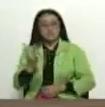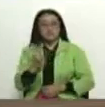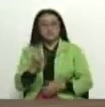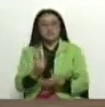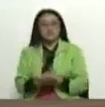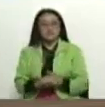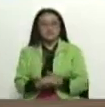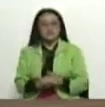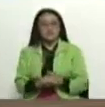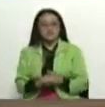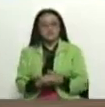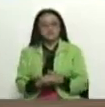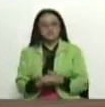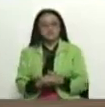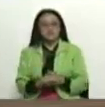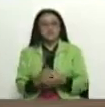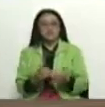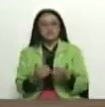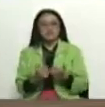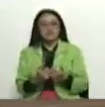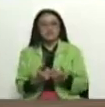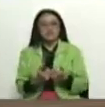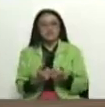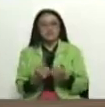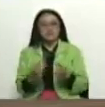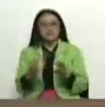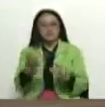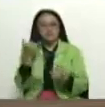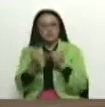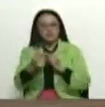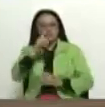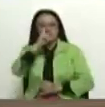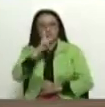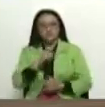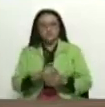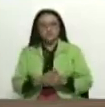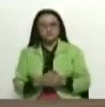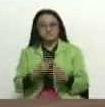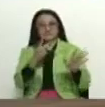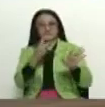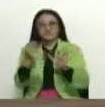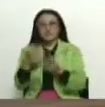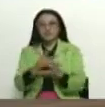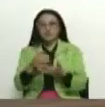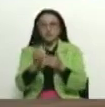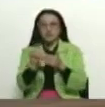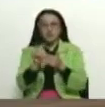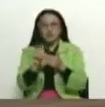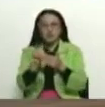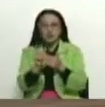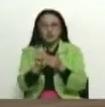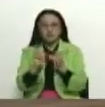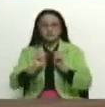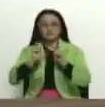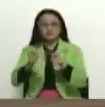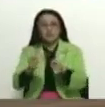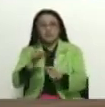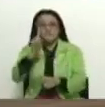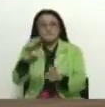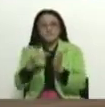que entregaba utilidades a final de año, 700 millones de dólares, llegó a entregar